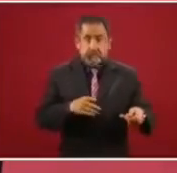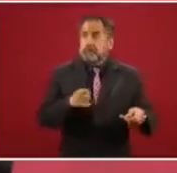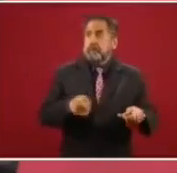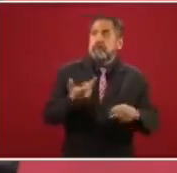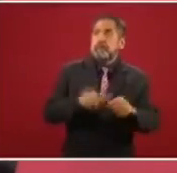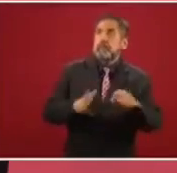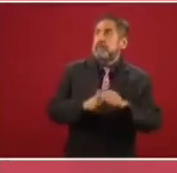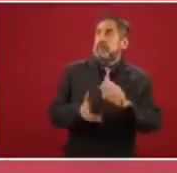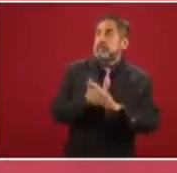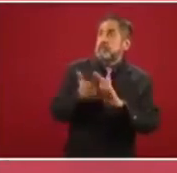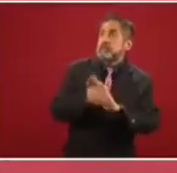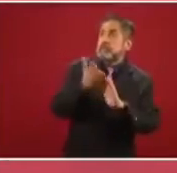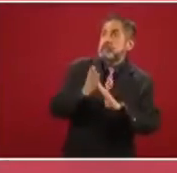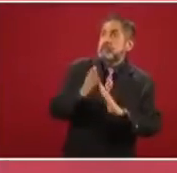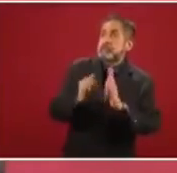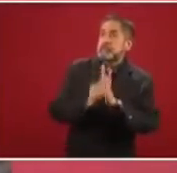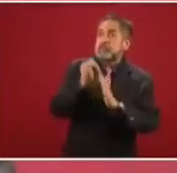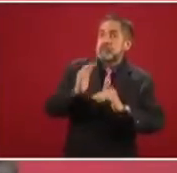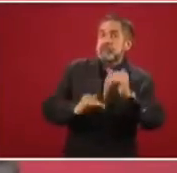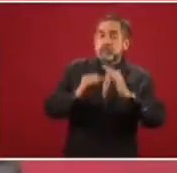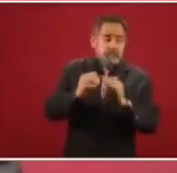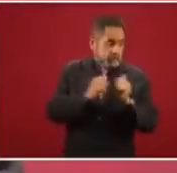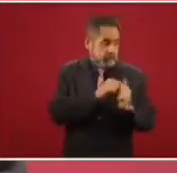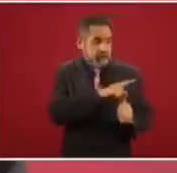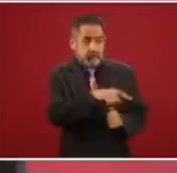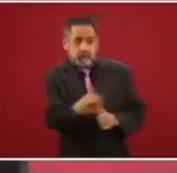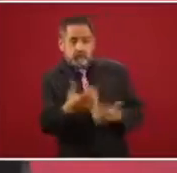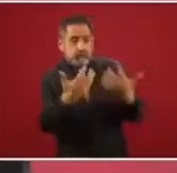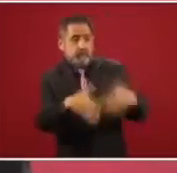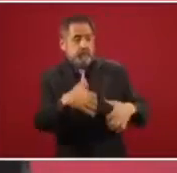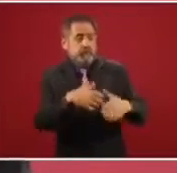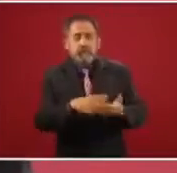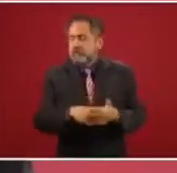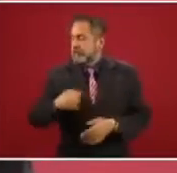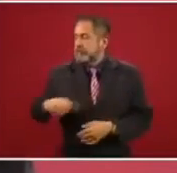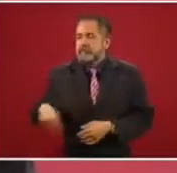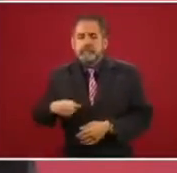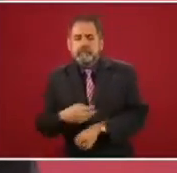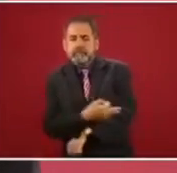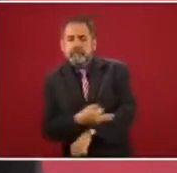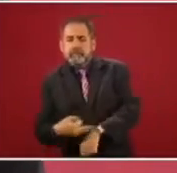con esta empresa eran hasta familiares